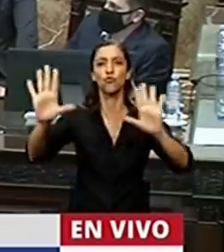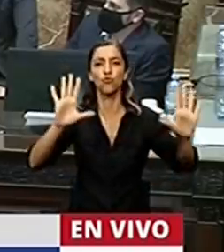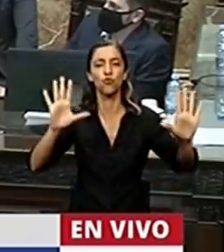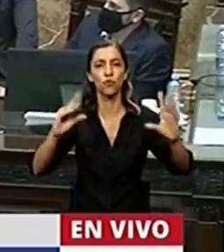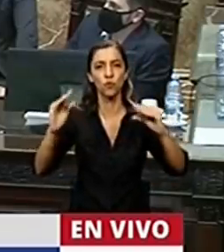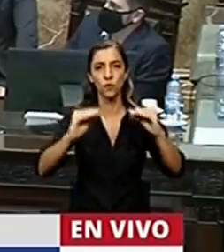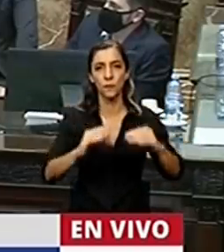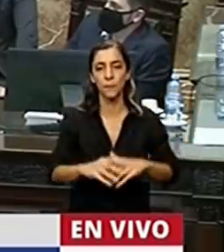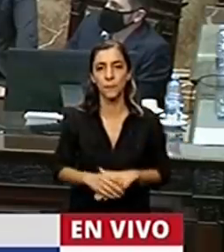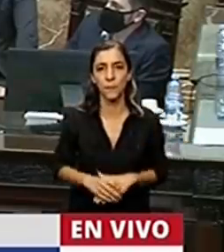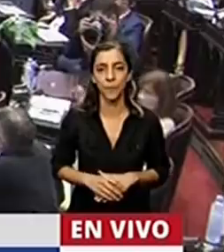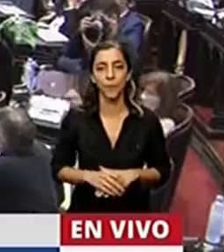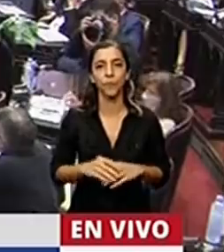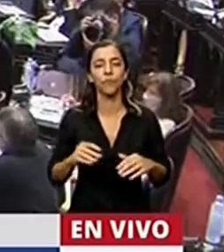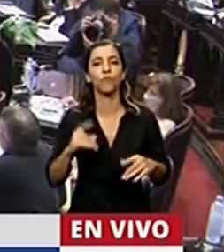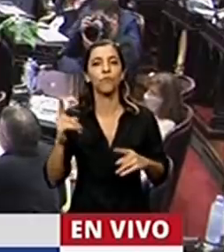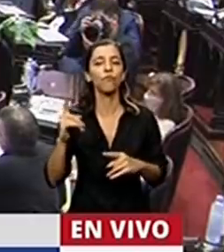atención. Hablando